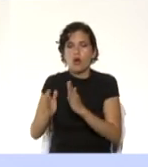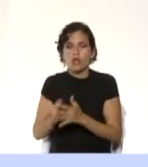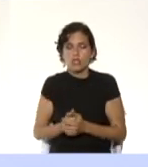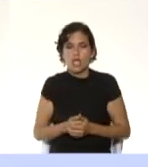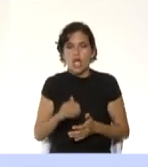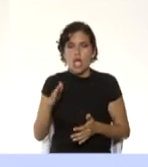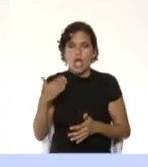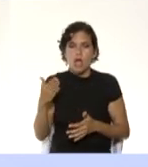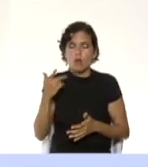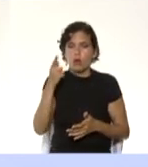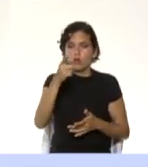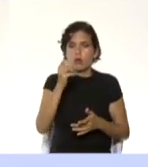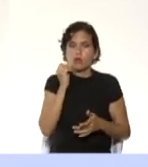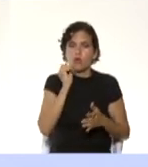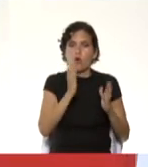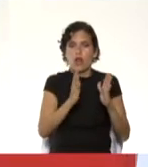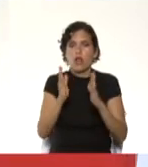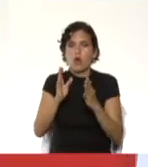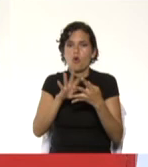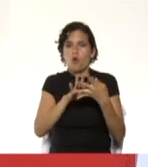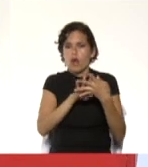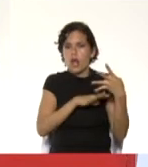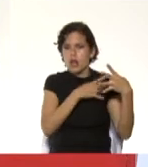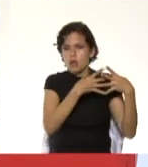en cuanto a tu horario para estudiar.